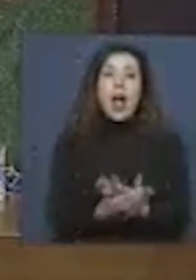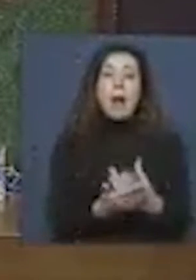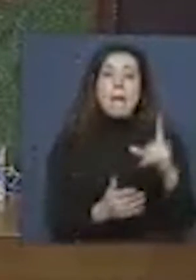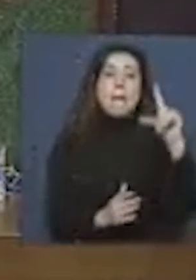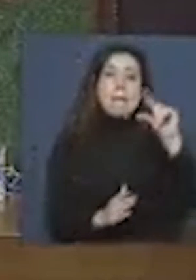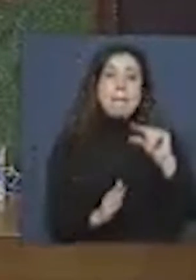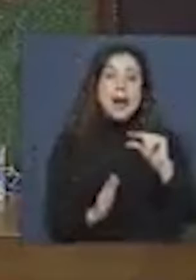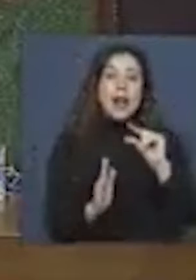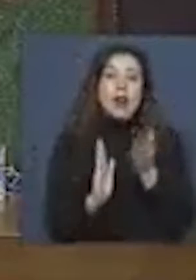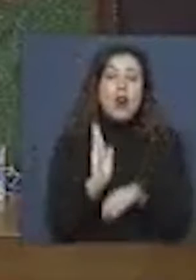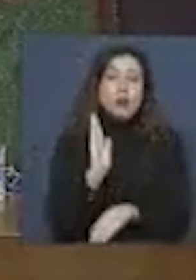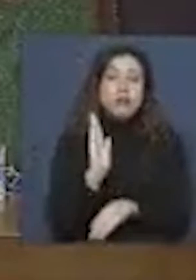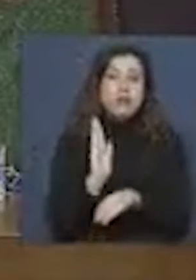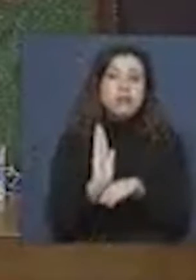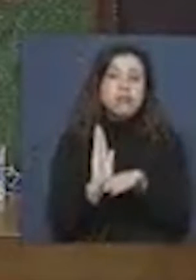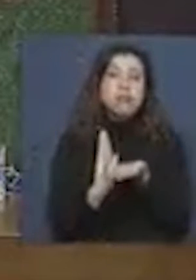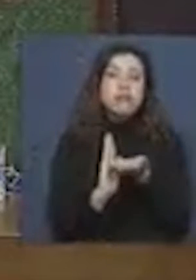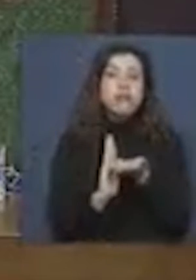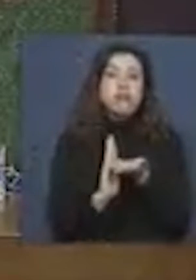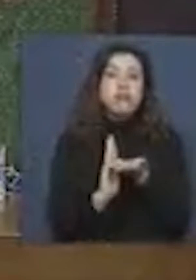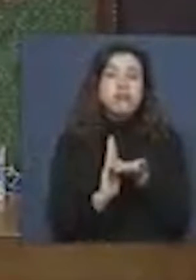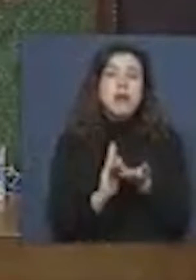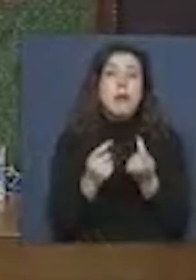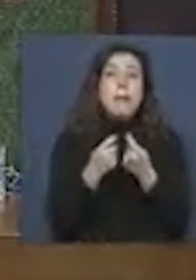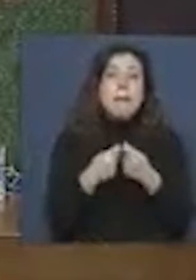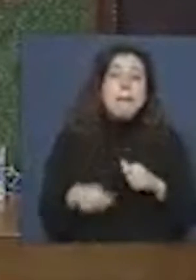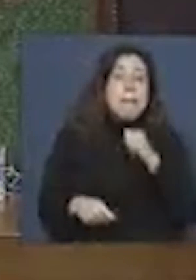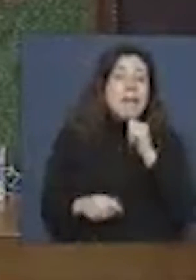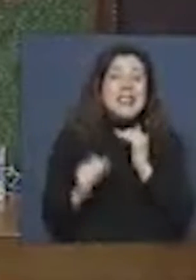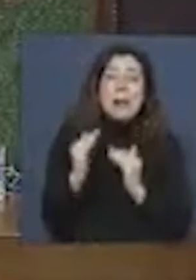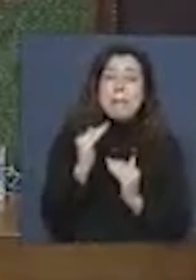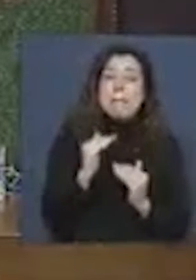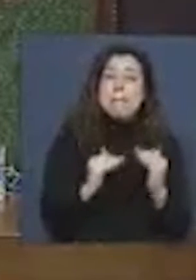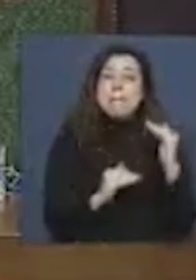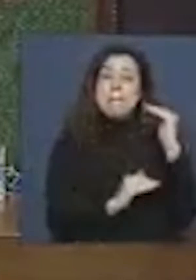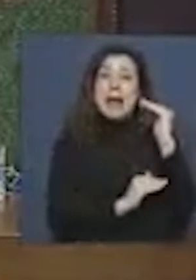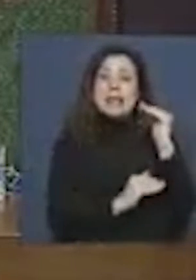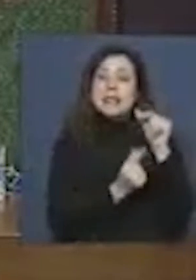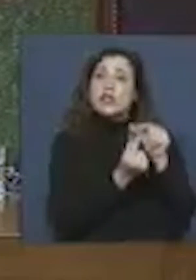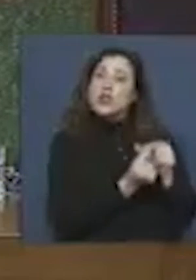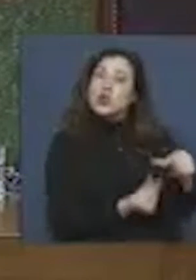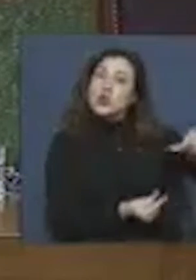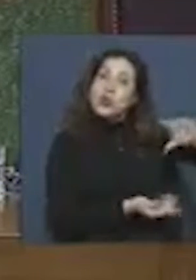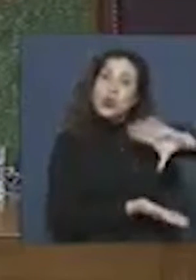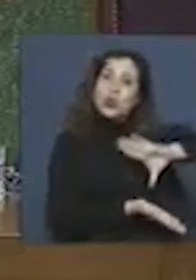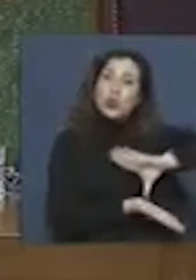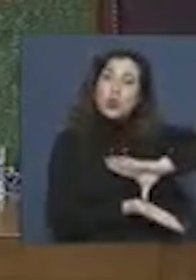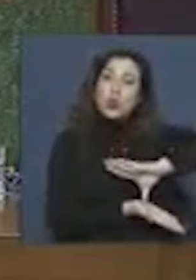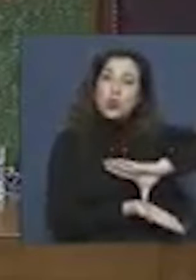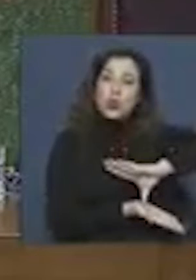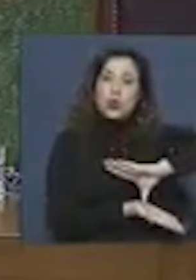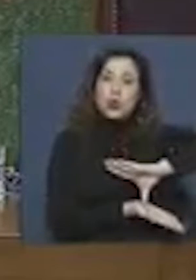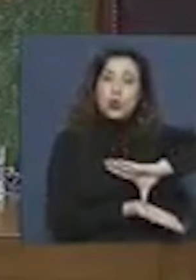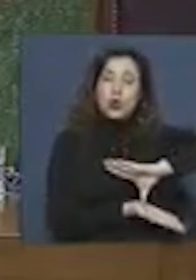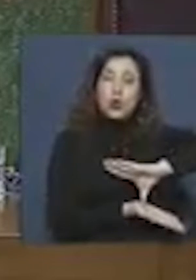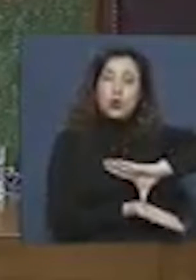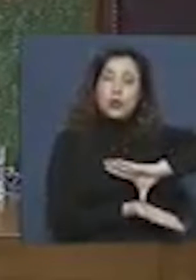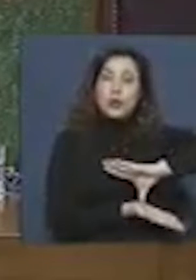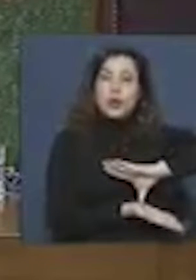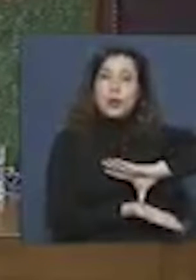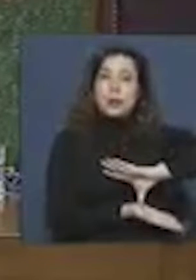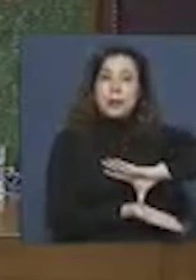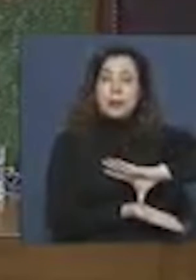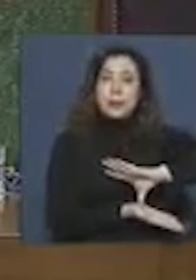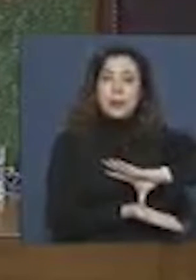menos crecimiento, que tiene un nivel de pobreza más alto a nivel nacional. Es la que tiene